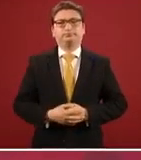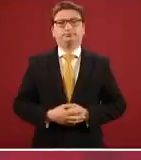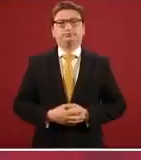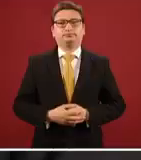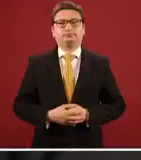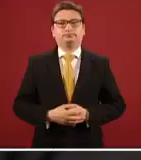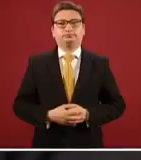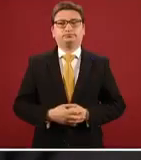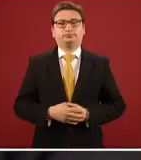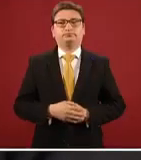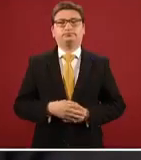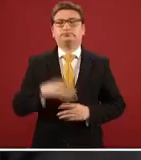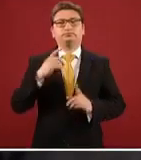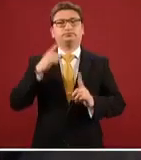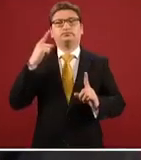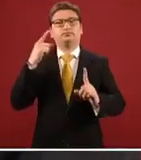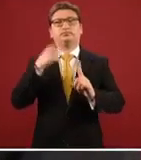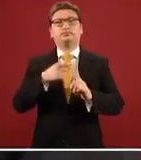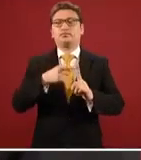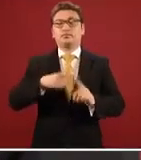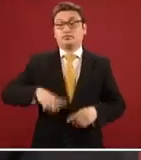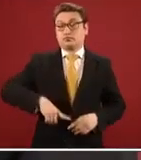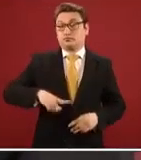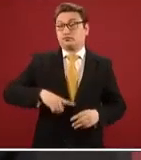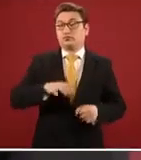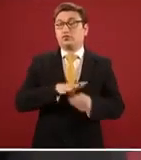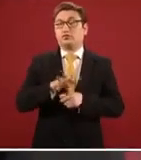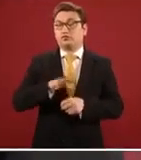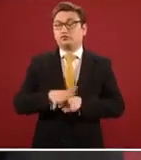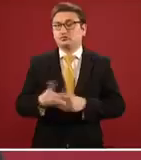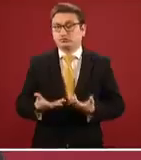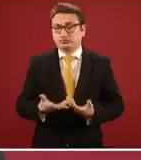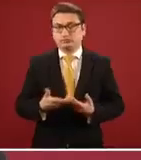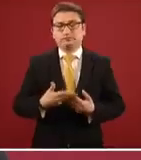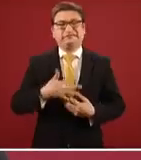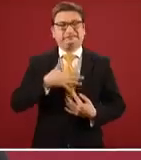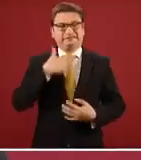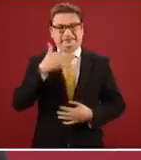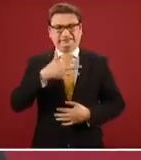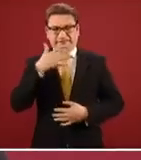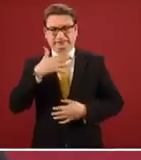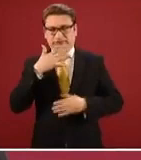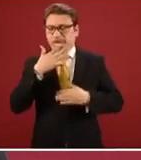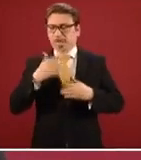el objetivo principal del gobierno es acabar con la corrupción